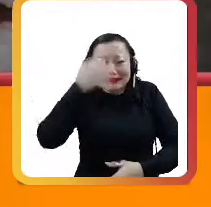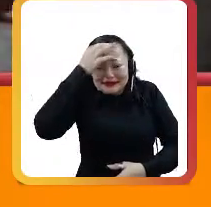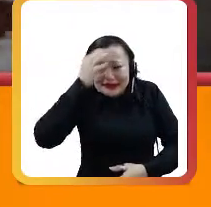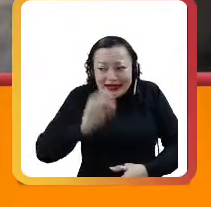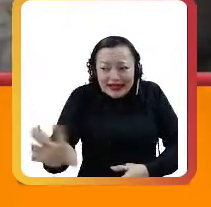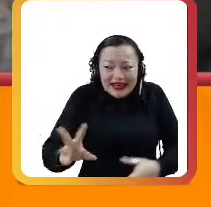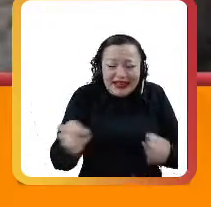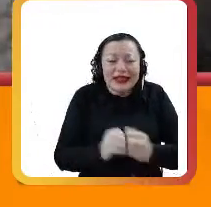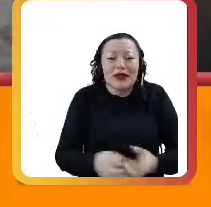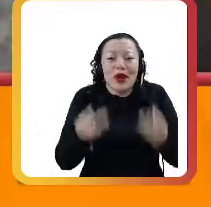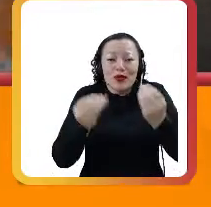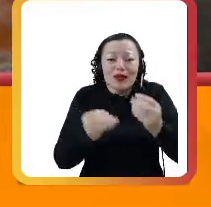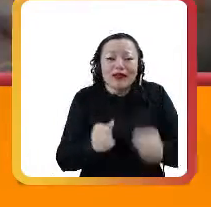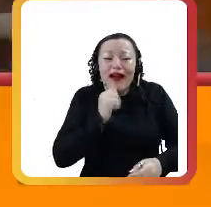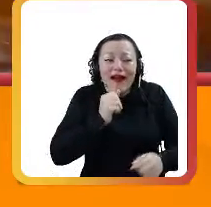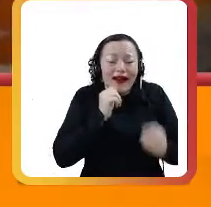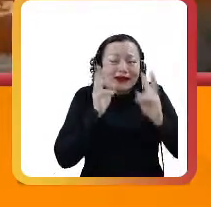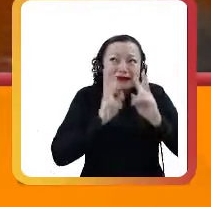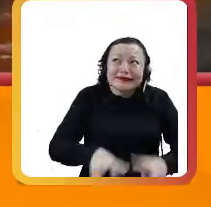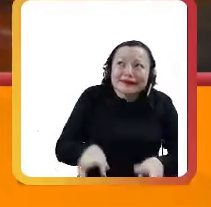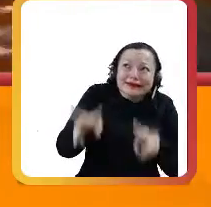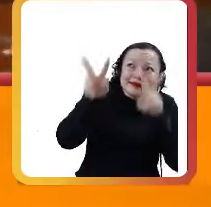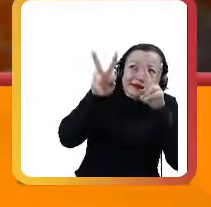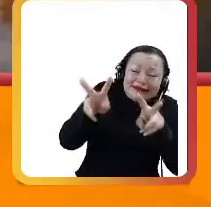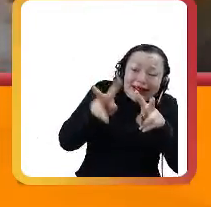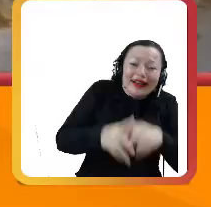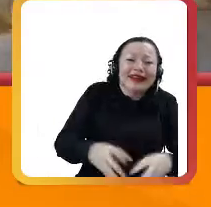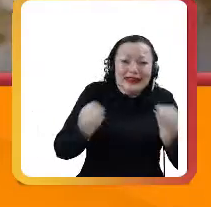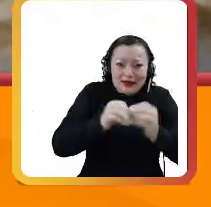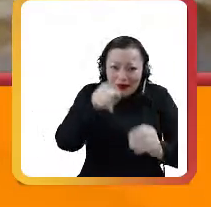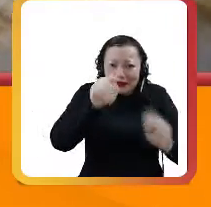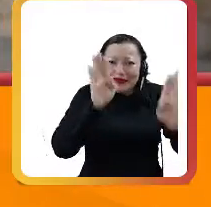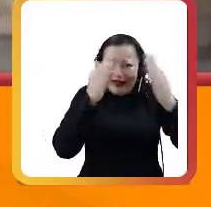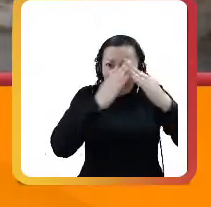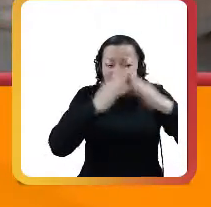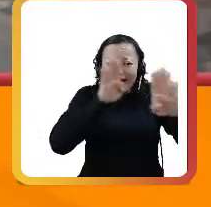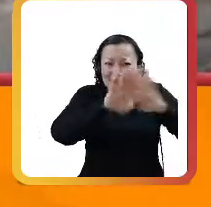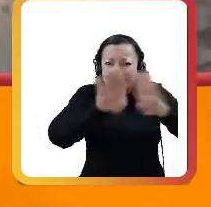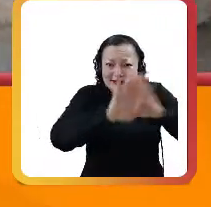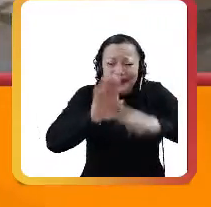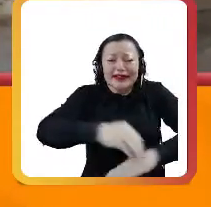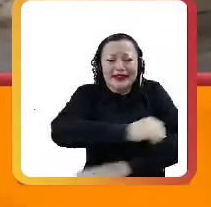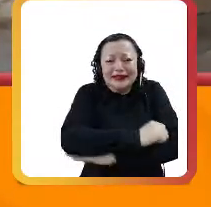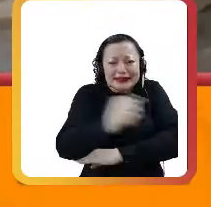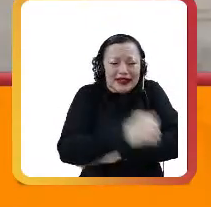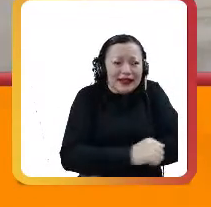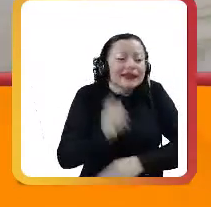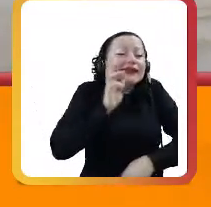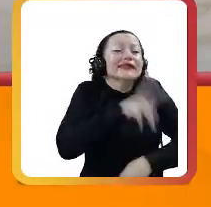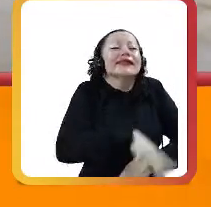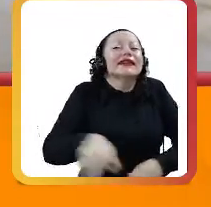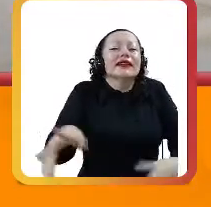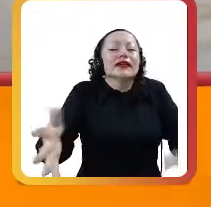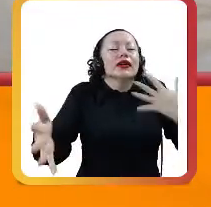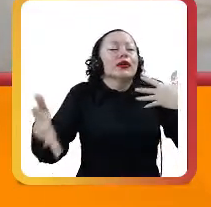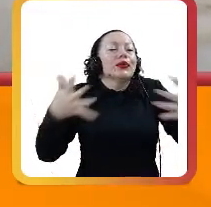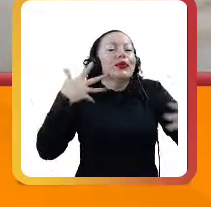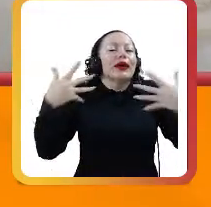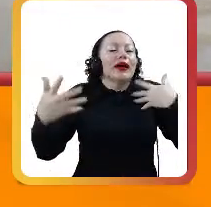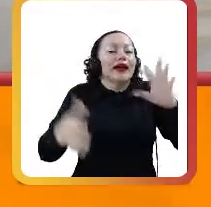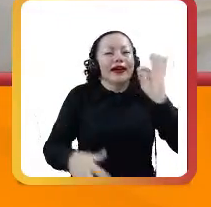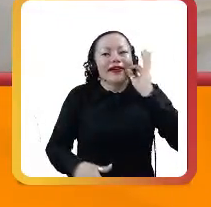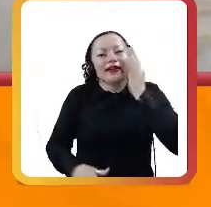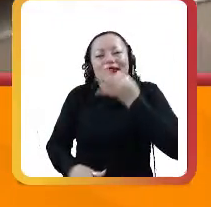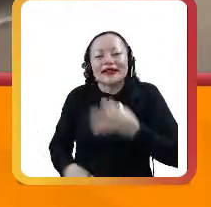mejor no salgan. Mejor abra no un salgan. Poquito las ventanas para que entre ese frío sabroso, esa brisa sabrosita, y